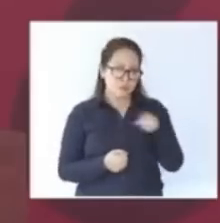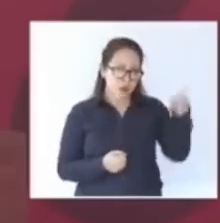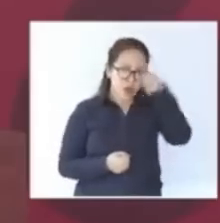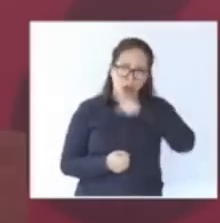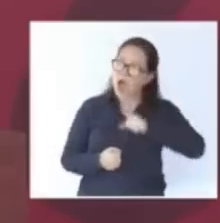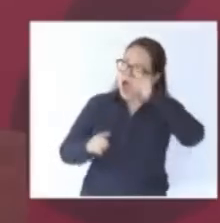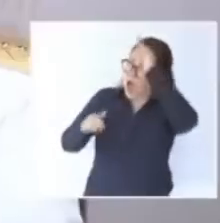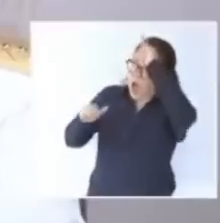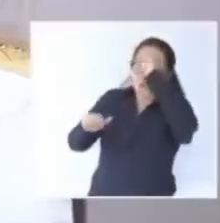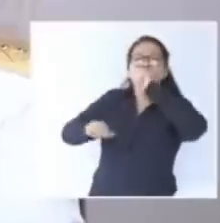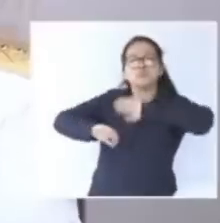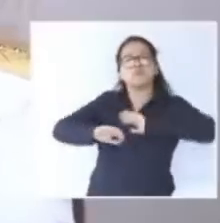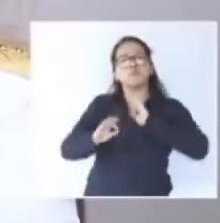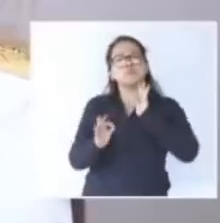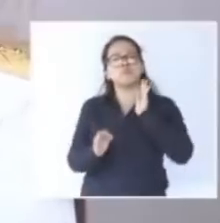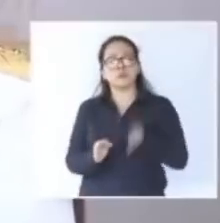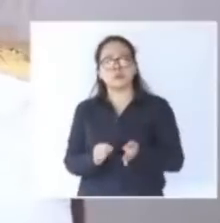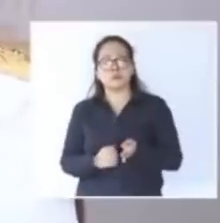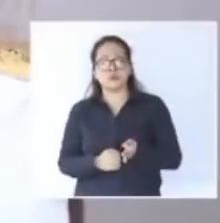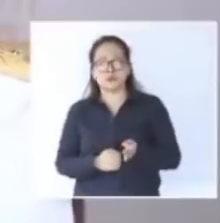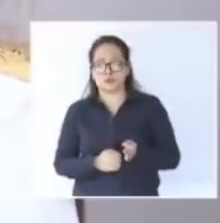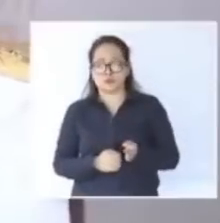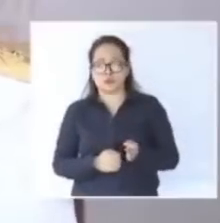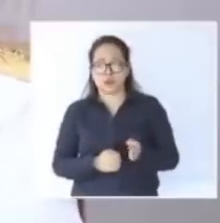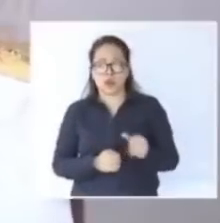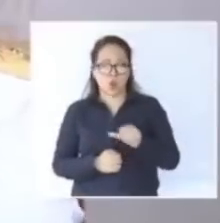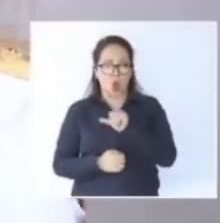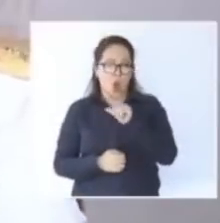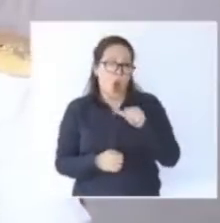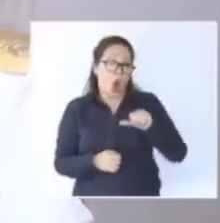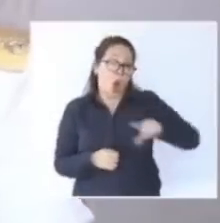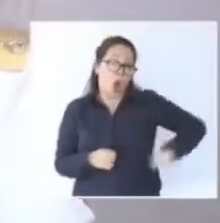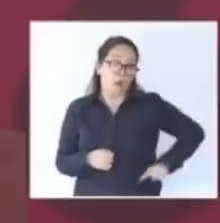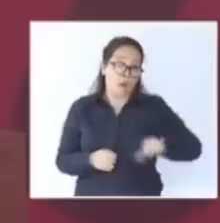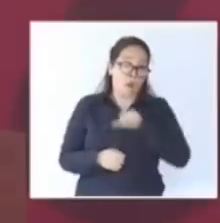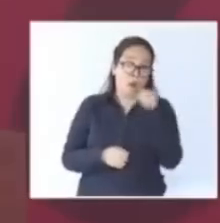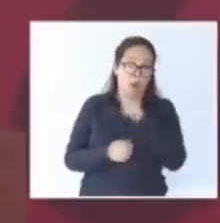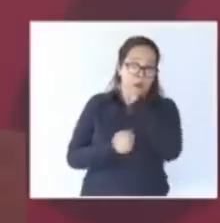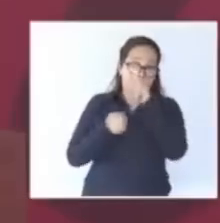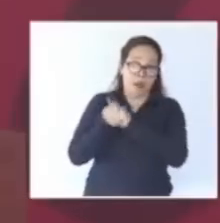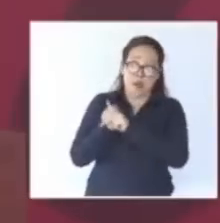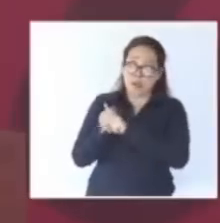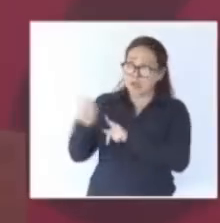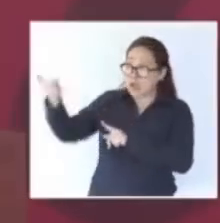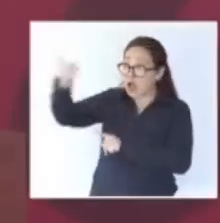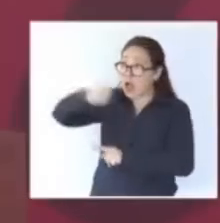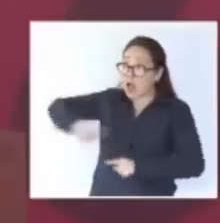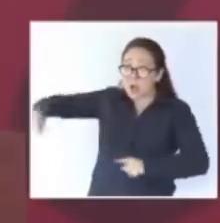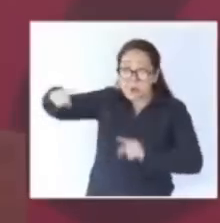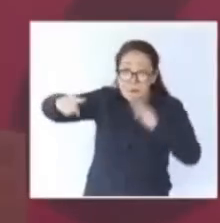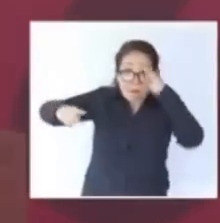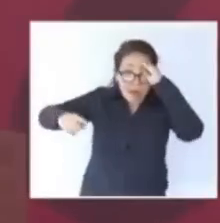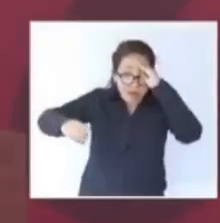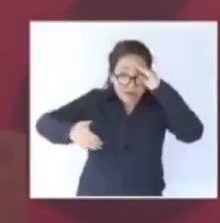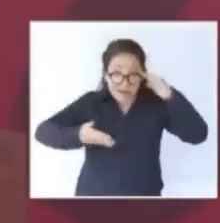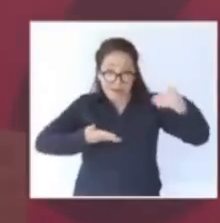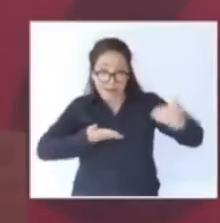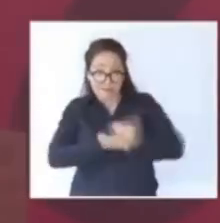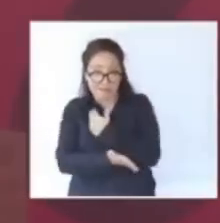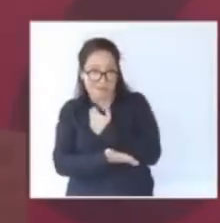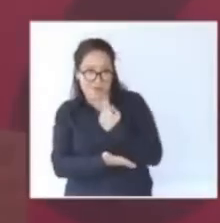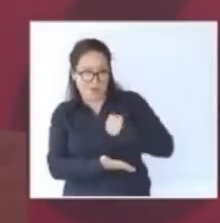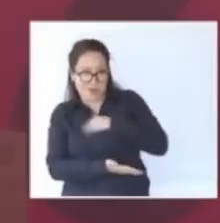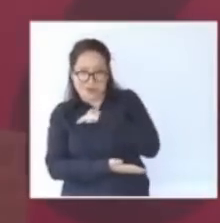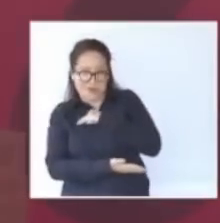Ningún gobierno extranjero se atrevería a poner un pie en